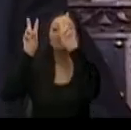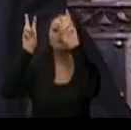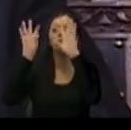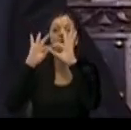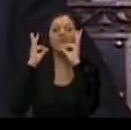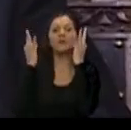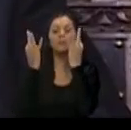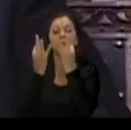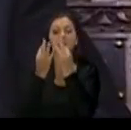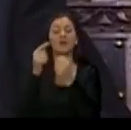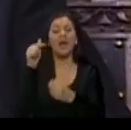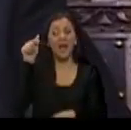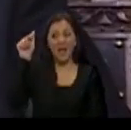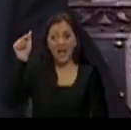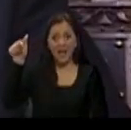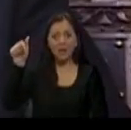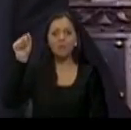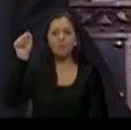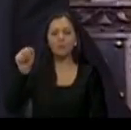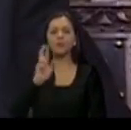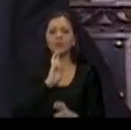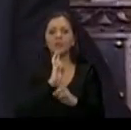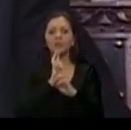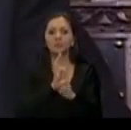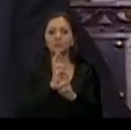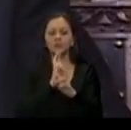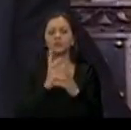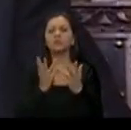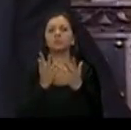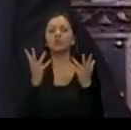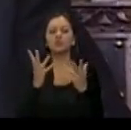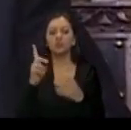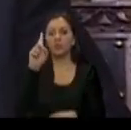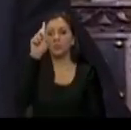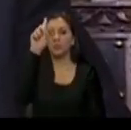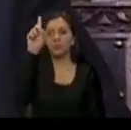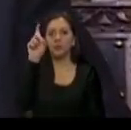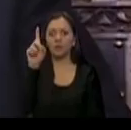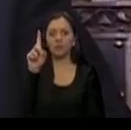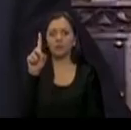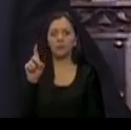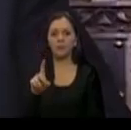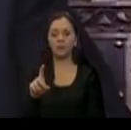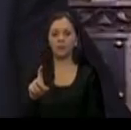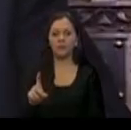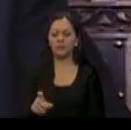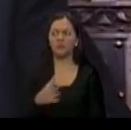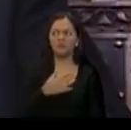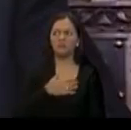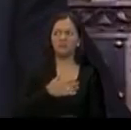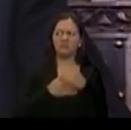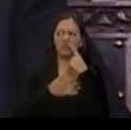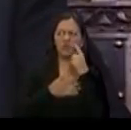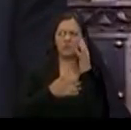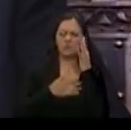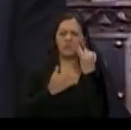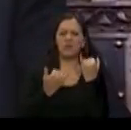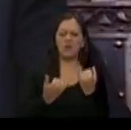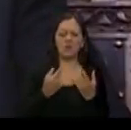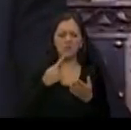tener respuestas a muchos interrogantes que puede plantearse el hombre y la mujer en la